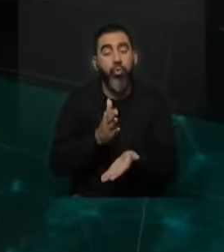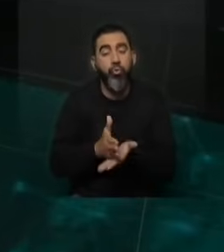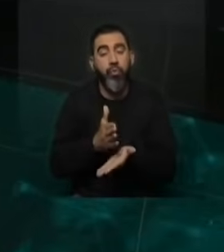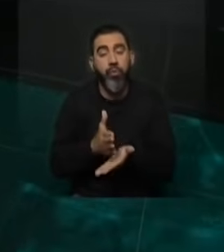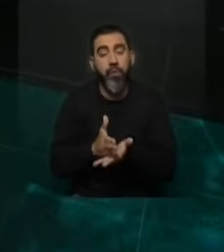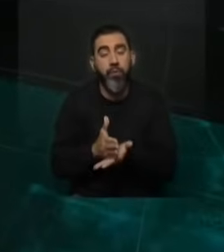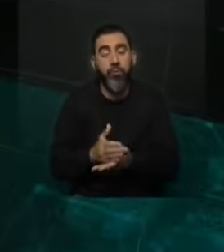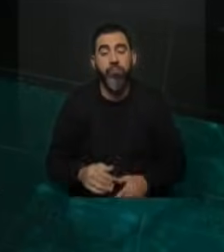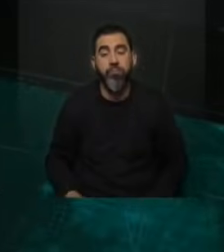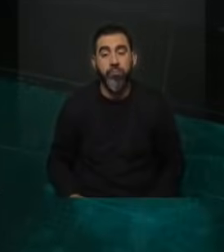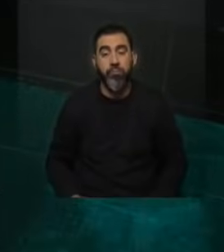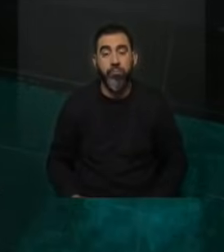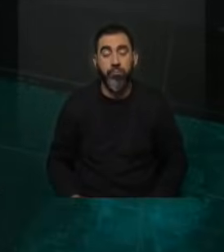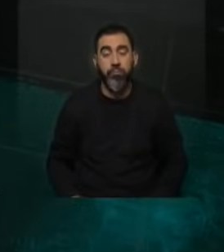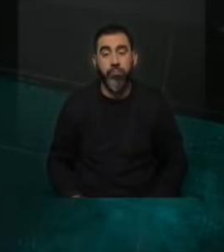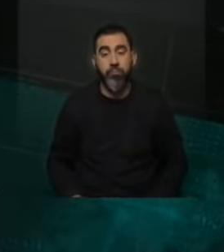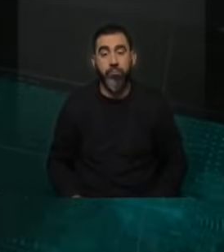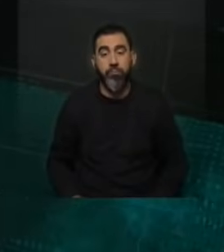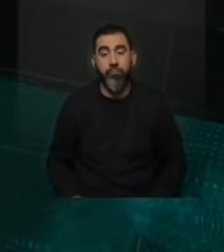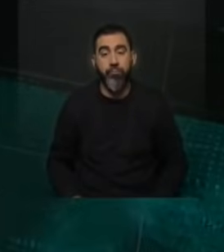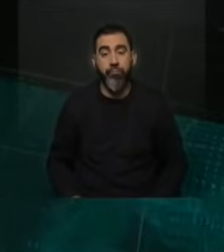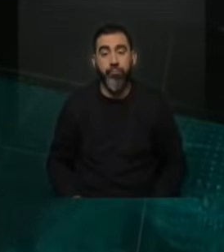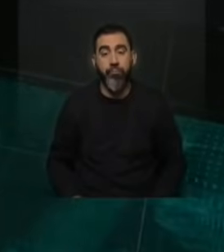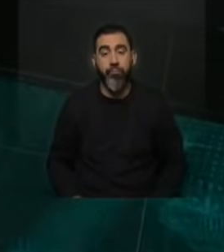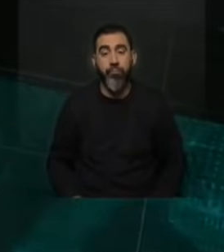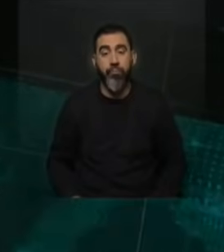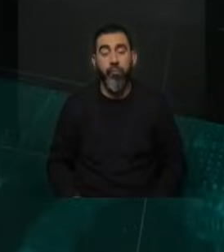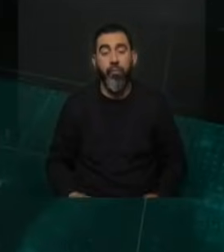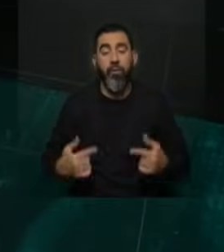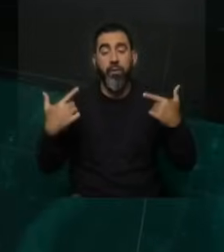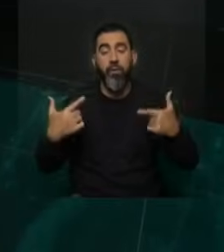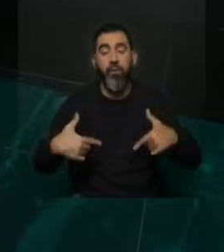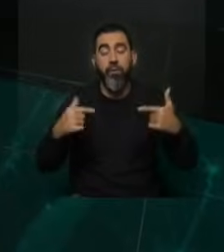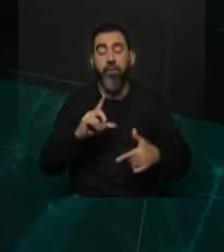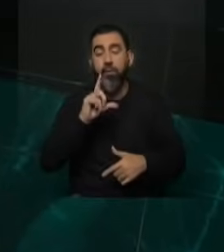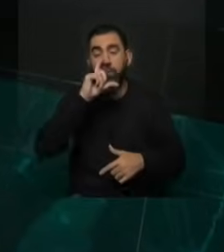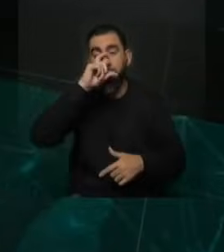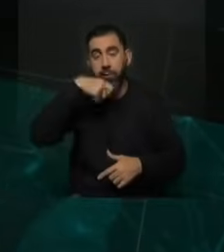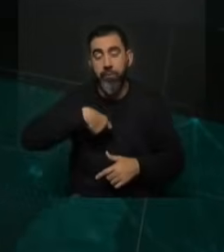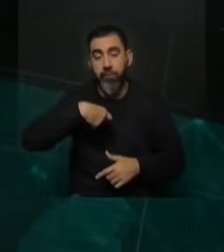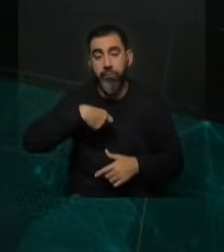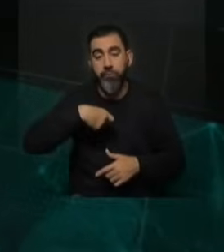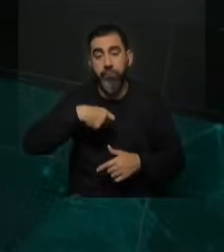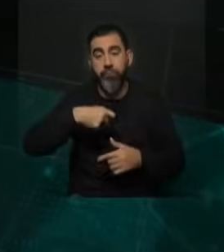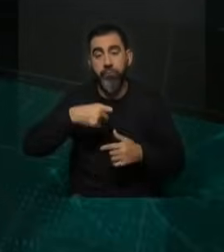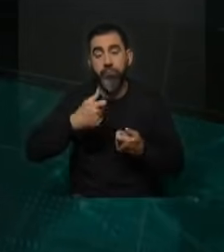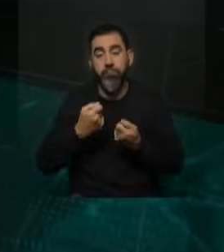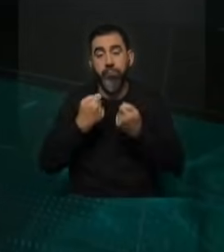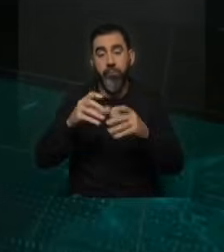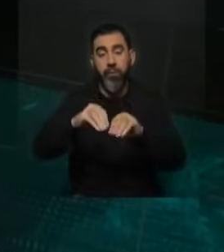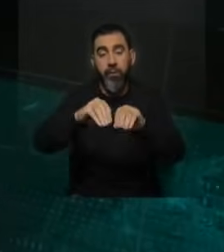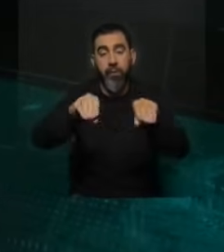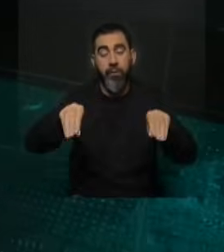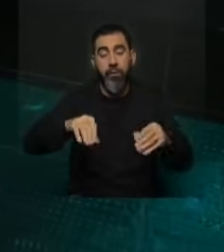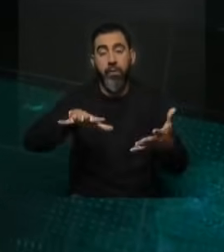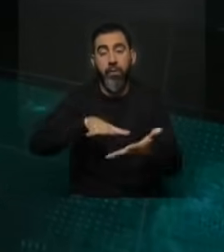importante tenerlo en cuentar claro Claro que sí Bueno nosotros les contamos ahora que la intendencia de Montevideo entó como datato tierras en la zona